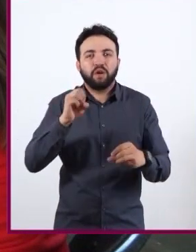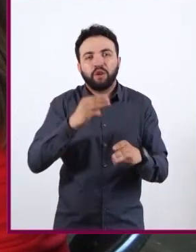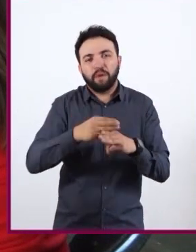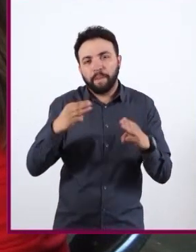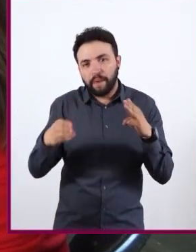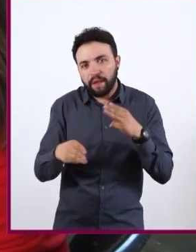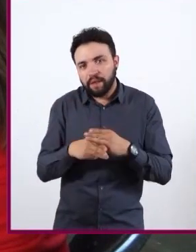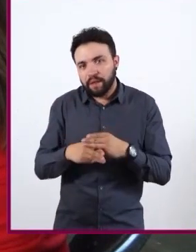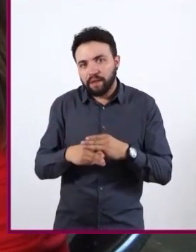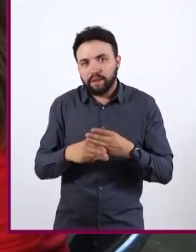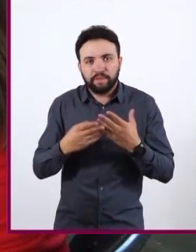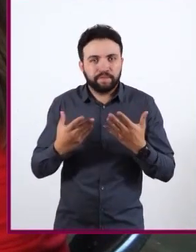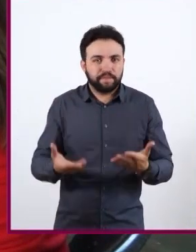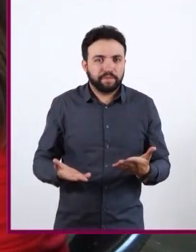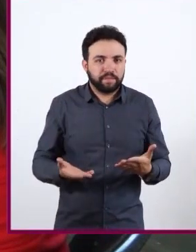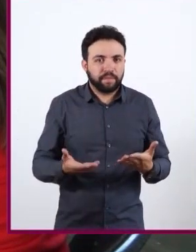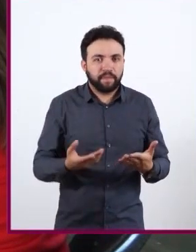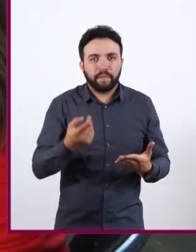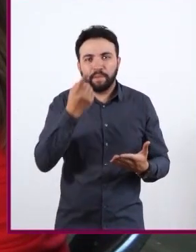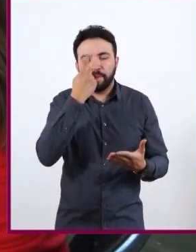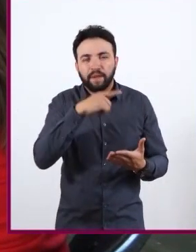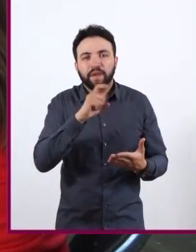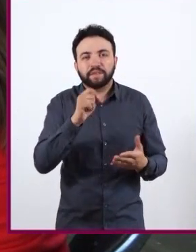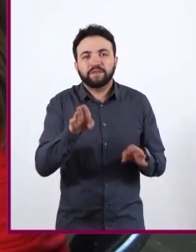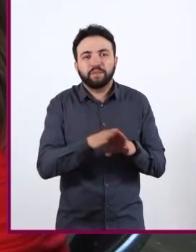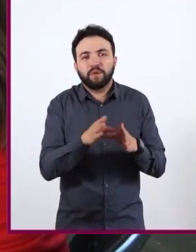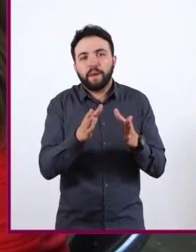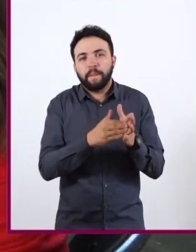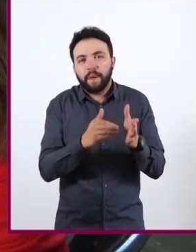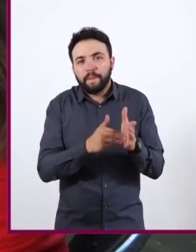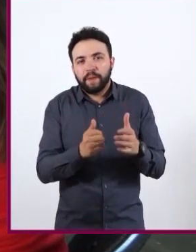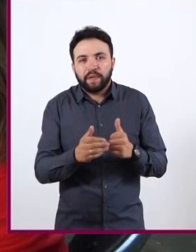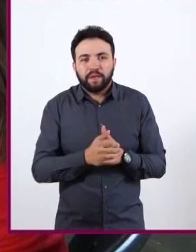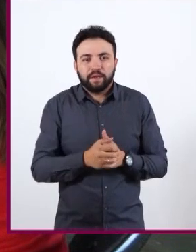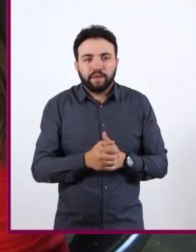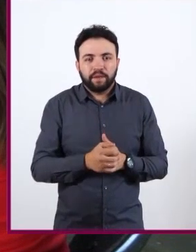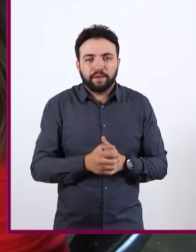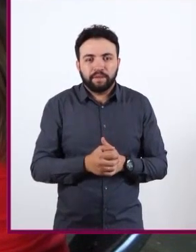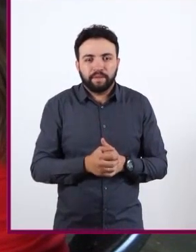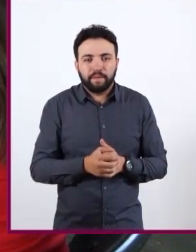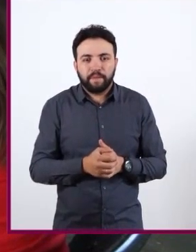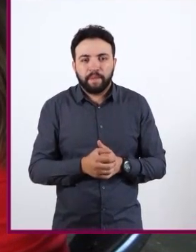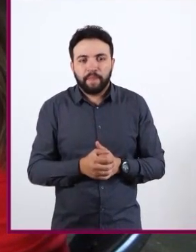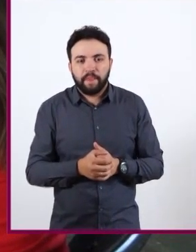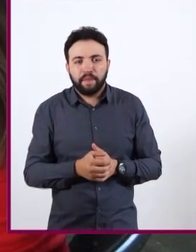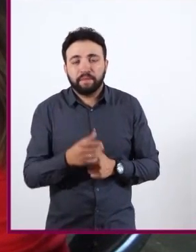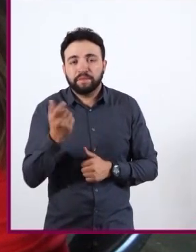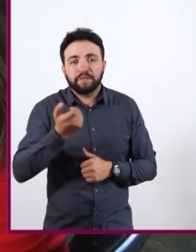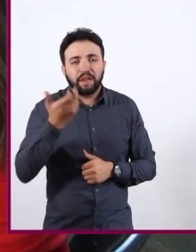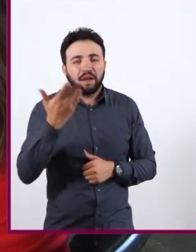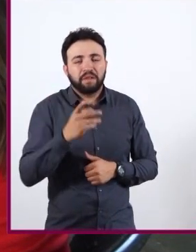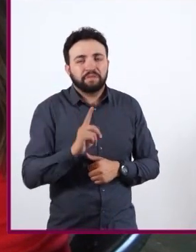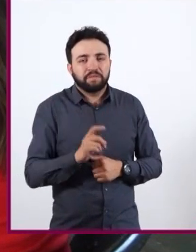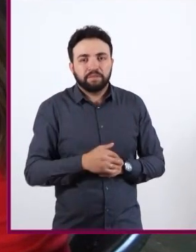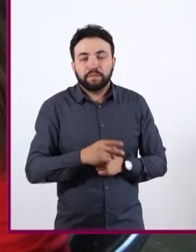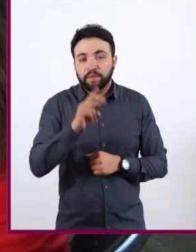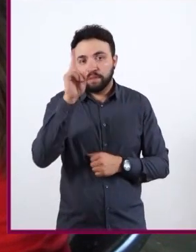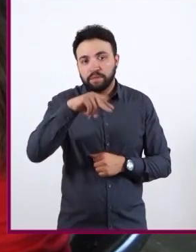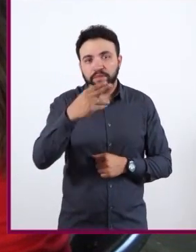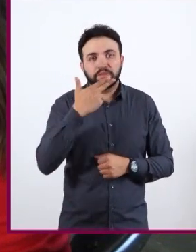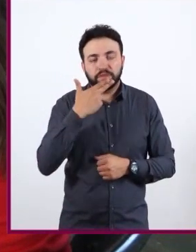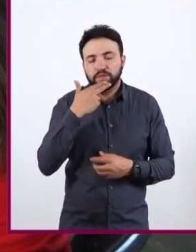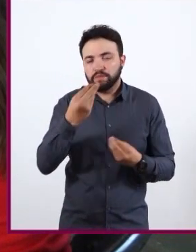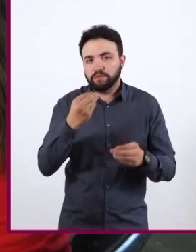tiendas de arte o de materiales como papelerías, ¿no? No son tan